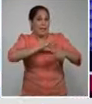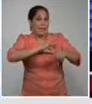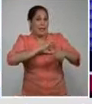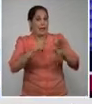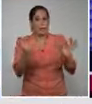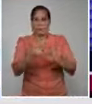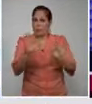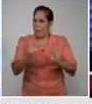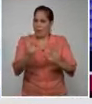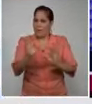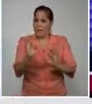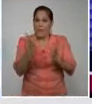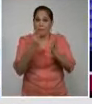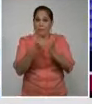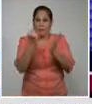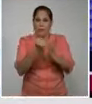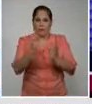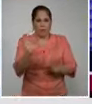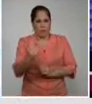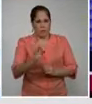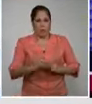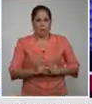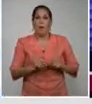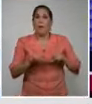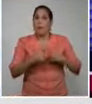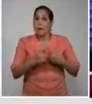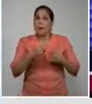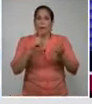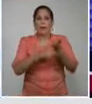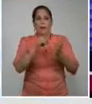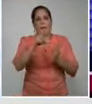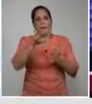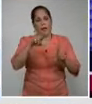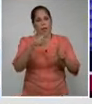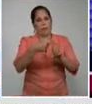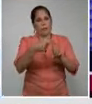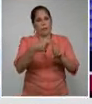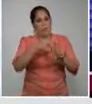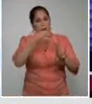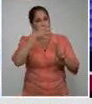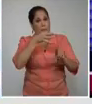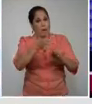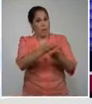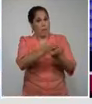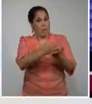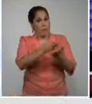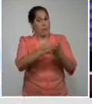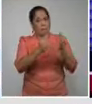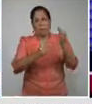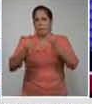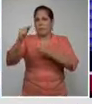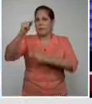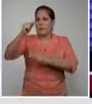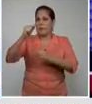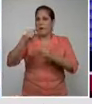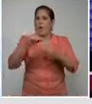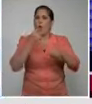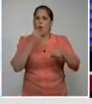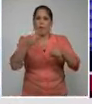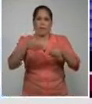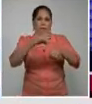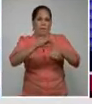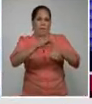el esquema de vacunación. Pero pueden dar PCR positivo porque, como habíamos explicado también, la variable principal es evitar la enfermedad, pero el sujeto